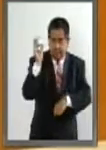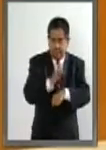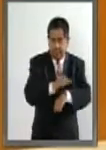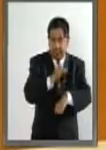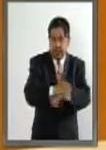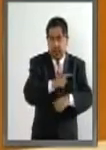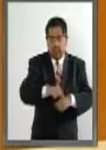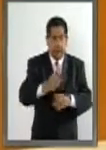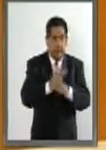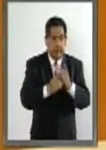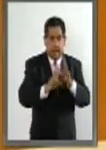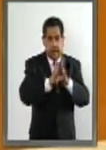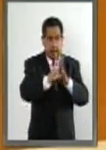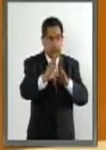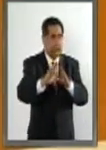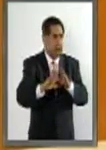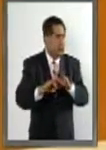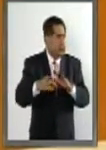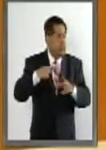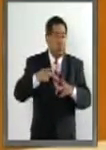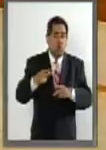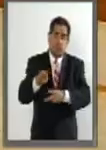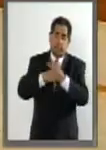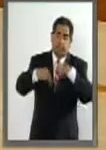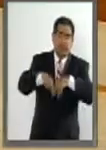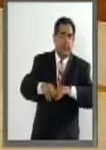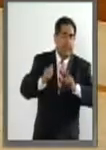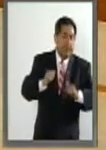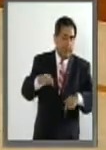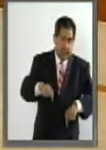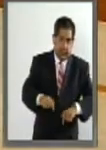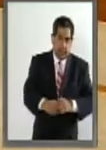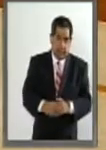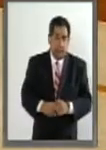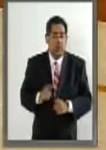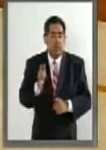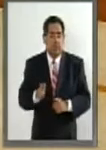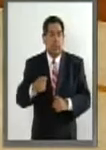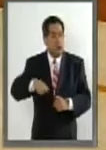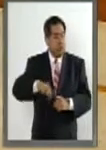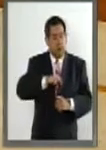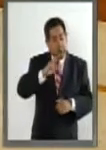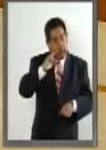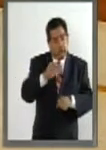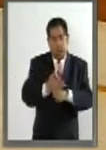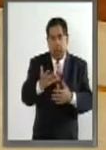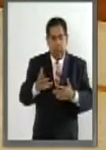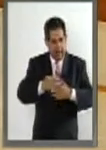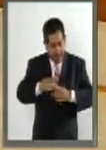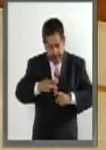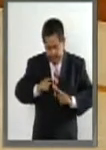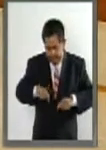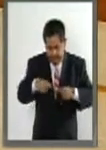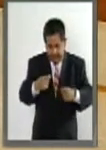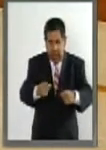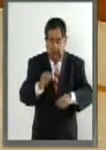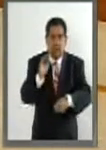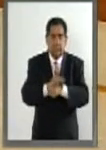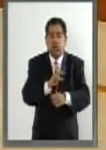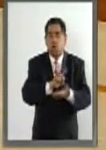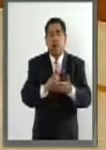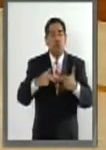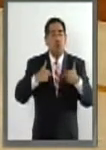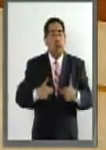de los migrantes y de los refugiados, lo cual nos obliga a garantizar sus